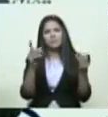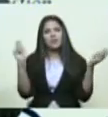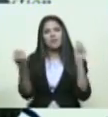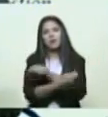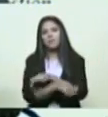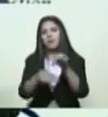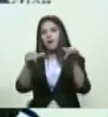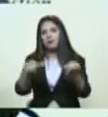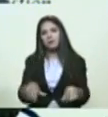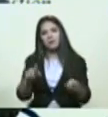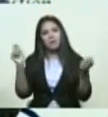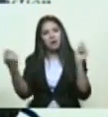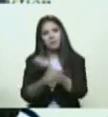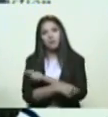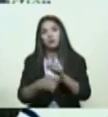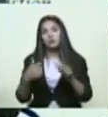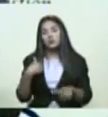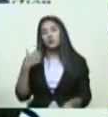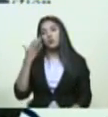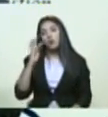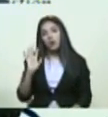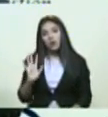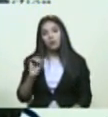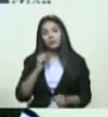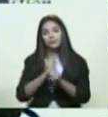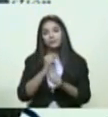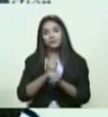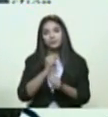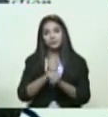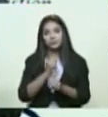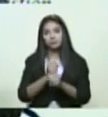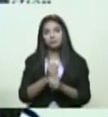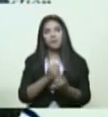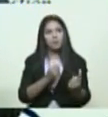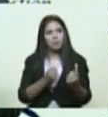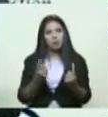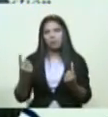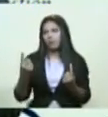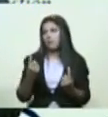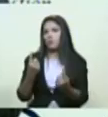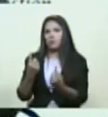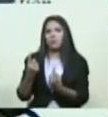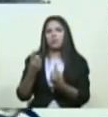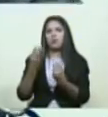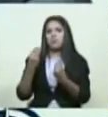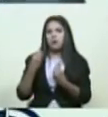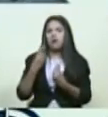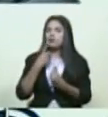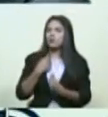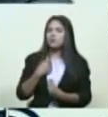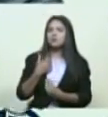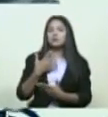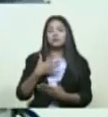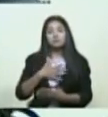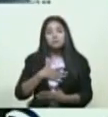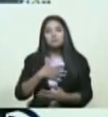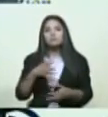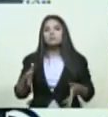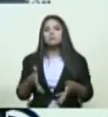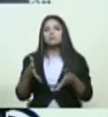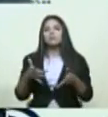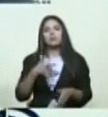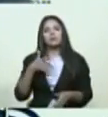cambiando. Yo creo que los funcionarios que se nos han acercado dicen que están recobrando una